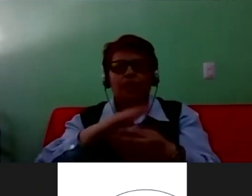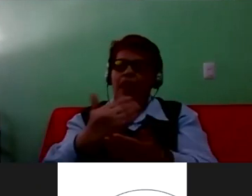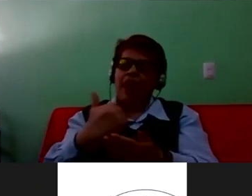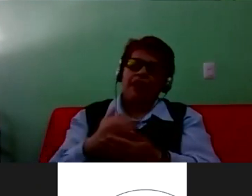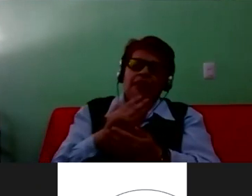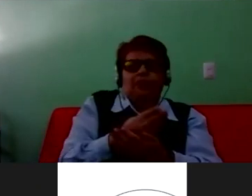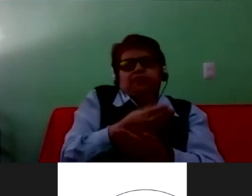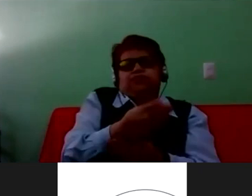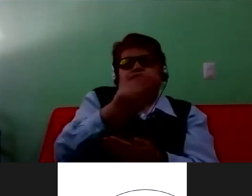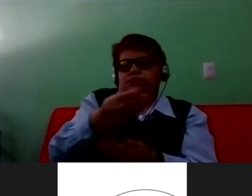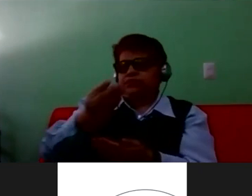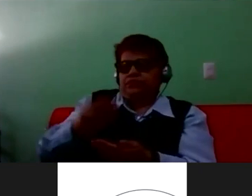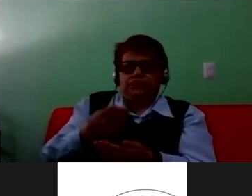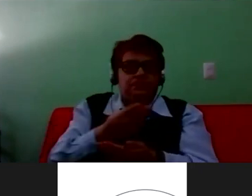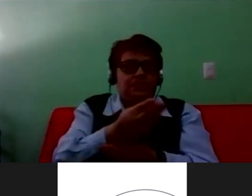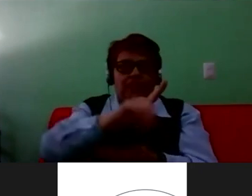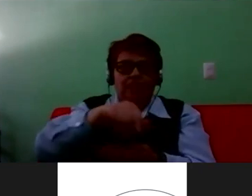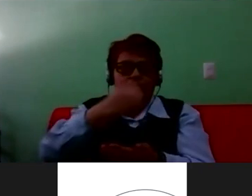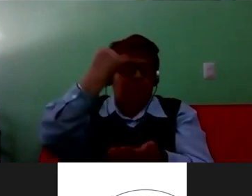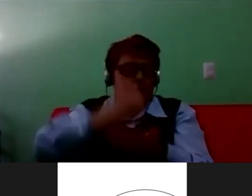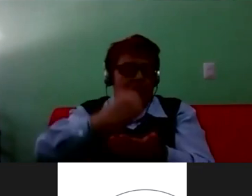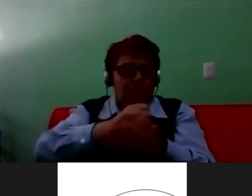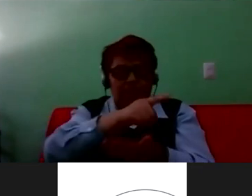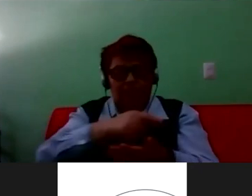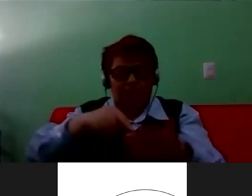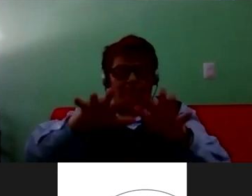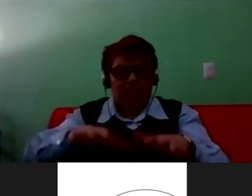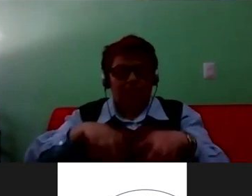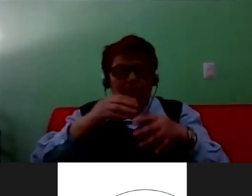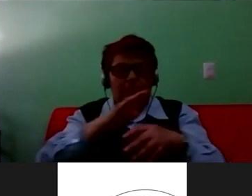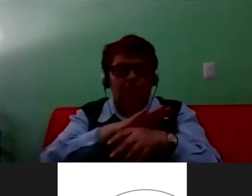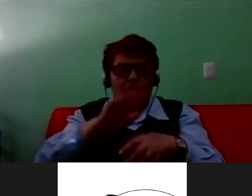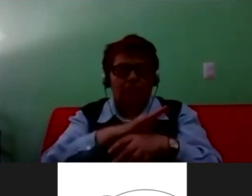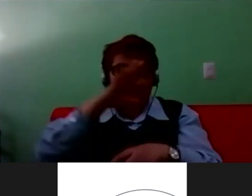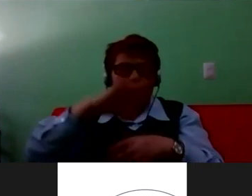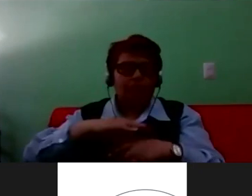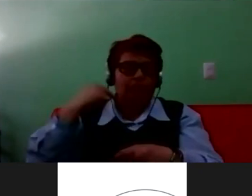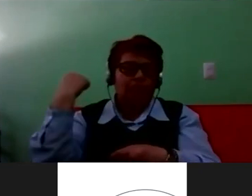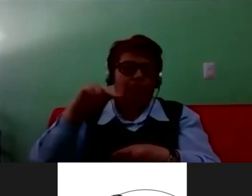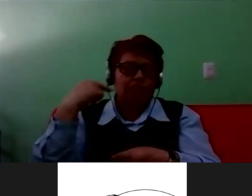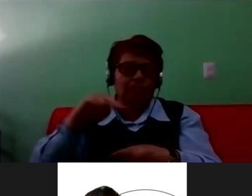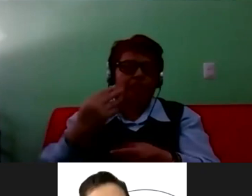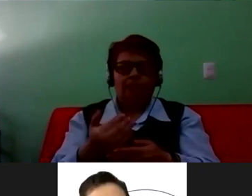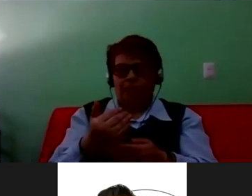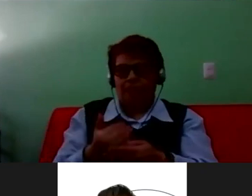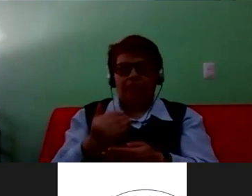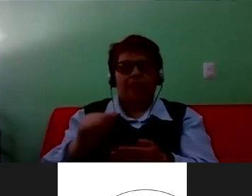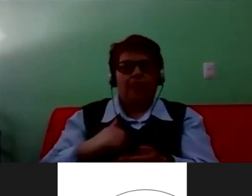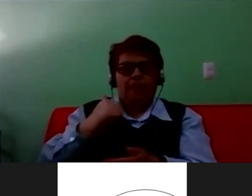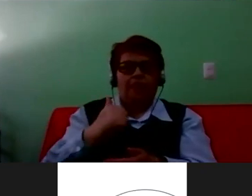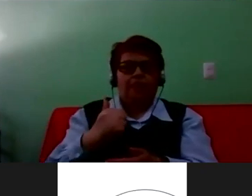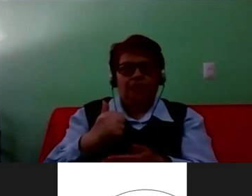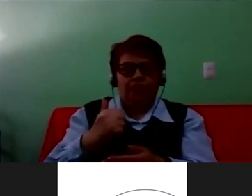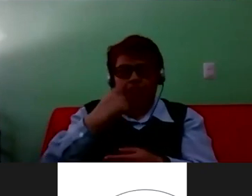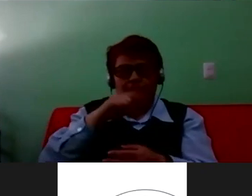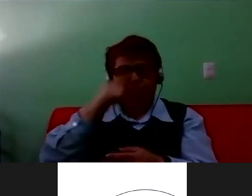circulado con antelación y proceder a su aprobación, si así lo determina el Pleno, mediante votación nominal. Previo a ello, aprovecho para